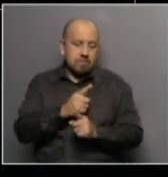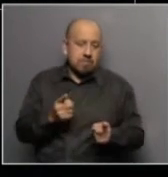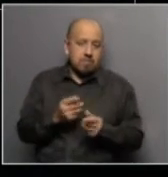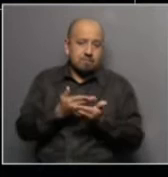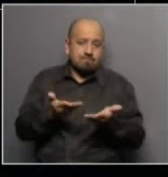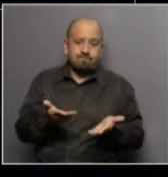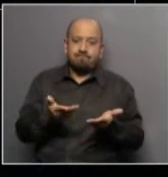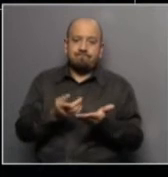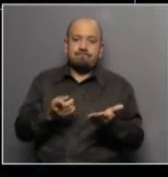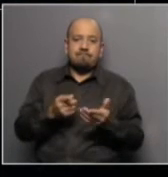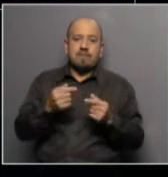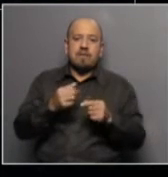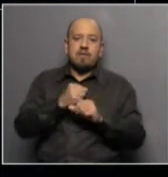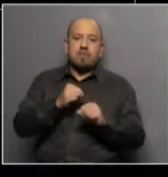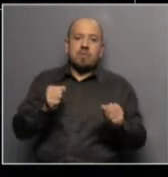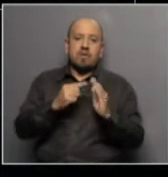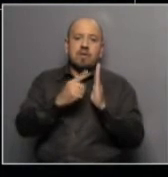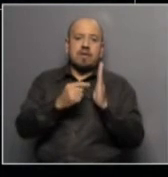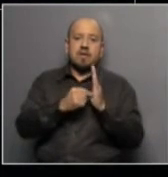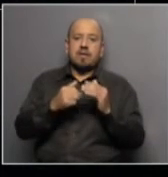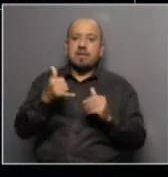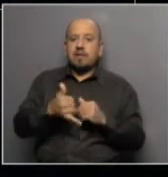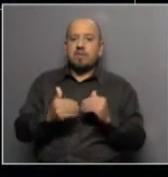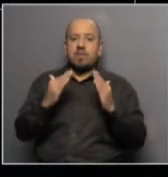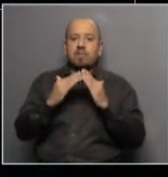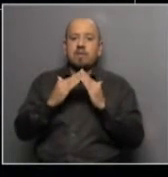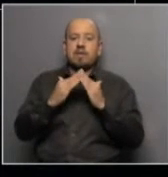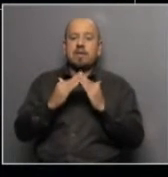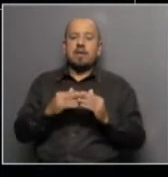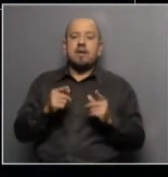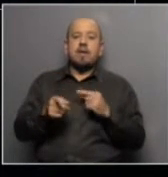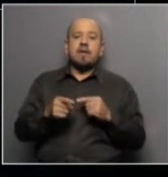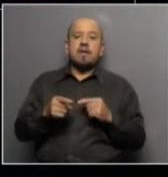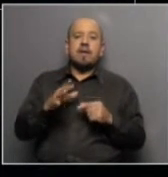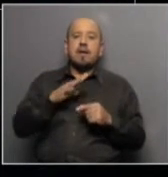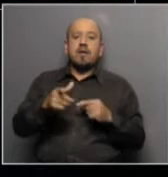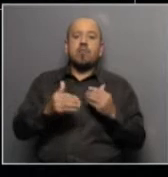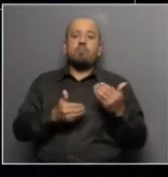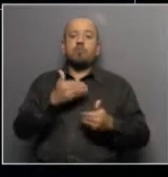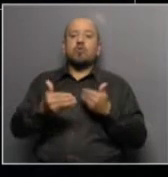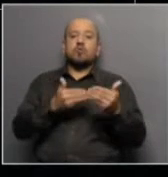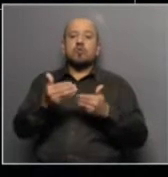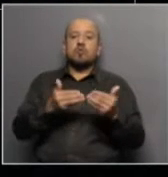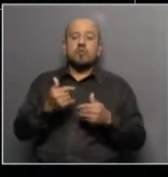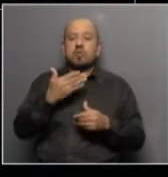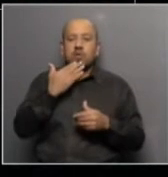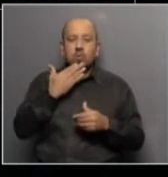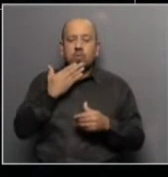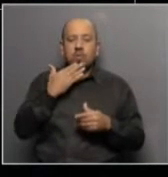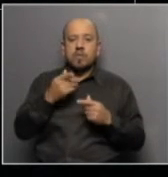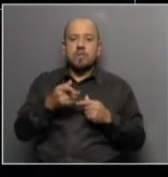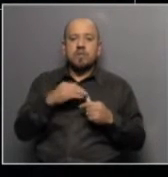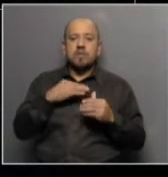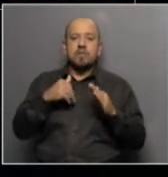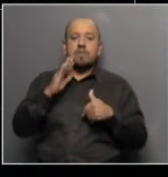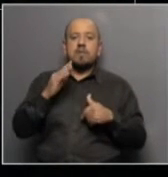a las personas que pueden llegar a tener una vivienda y la quieren alquilar, sino que estamos frente a procesos especulativos mucho